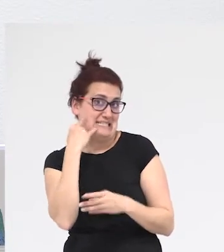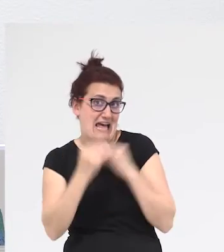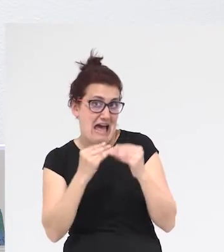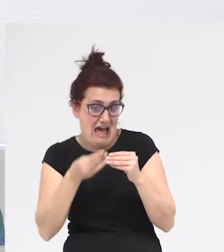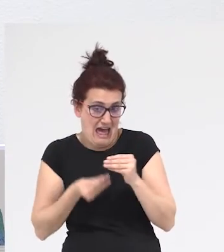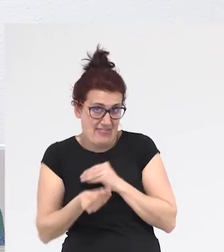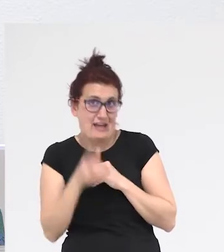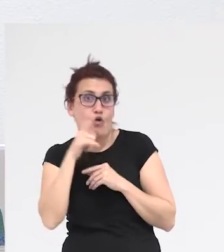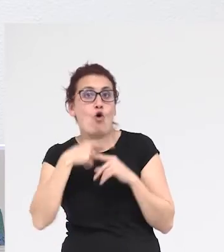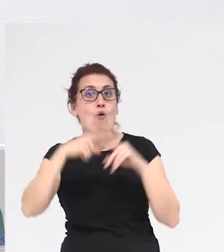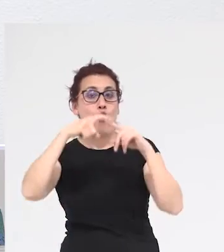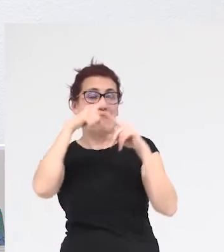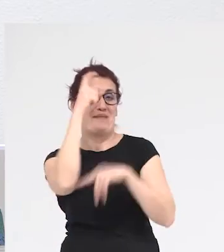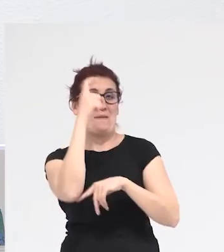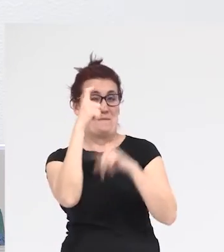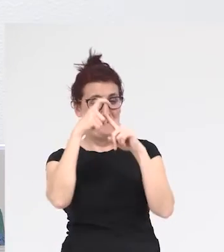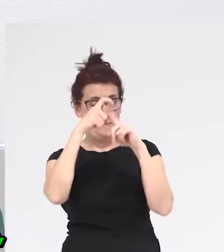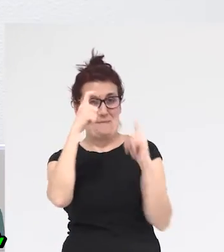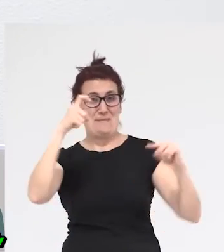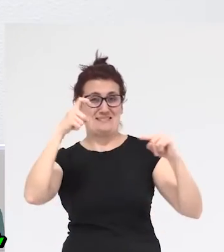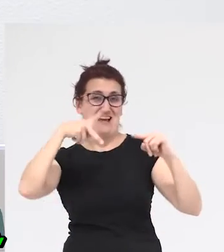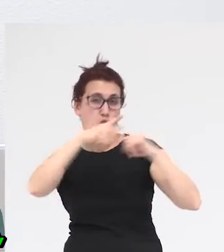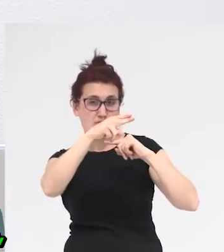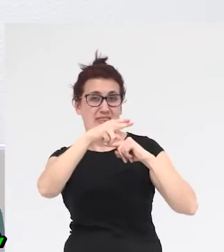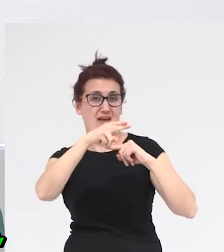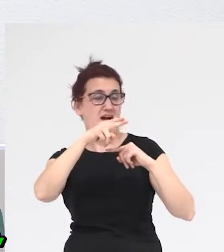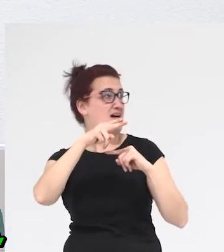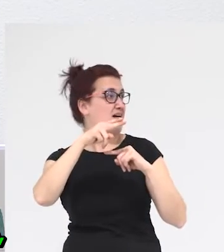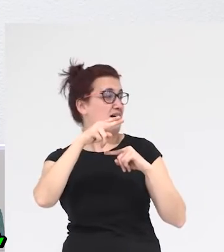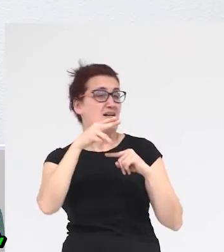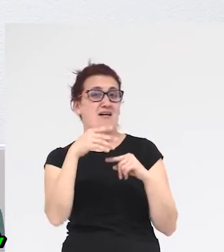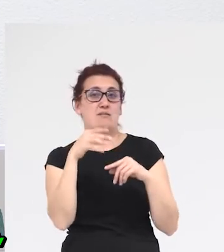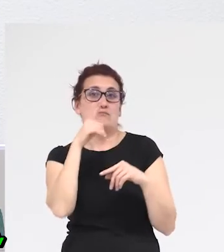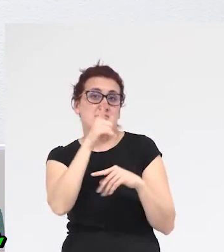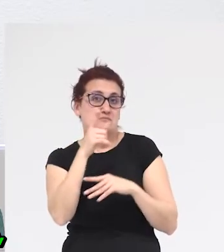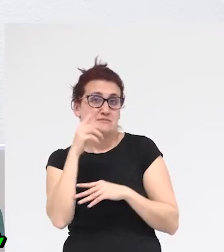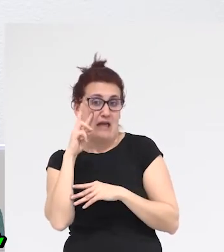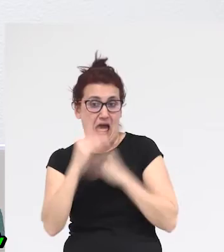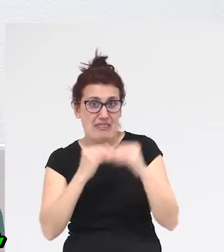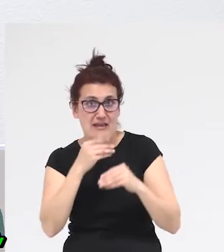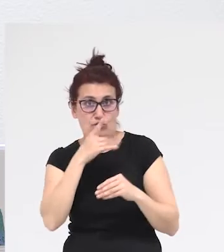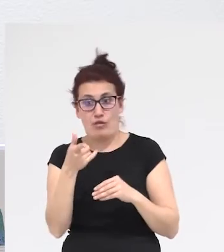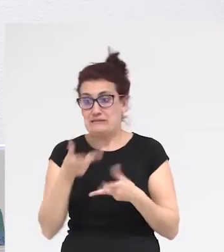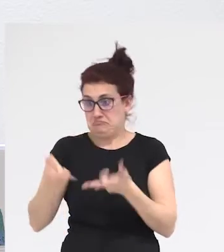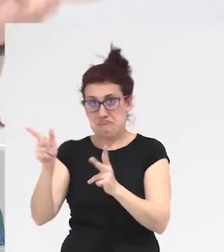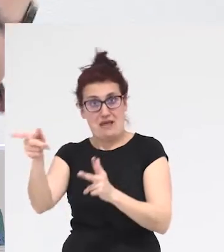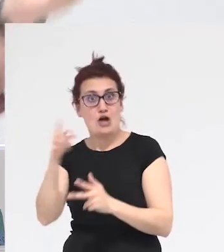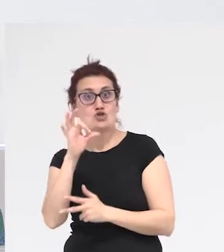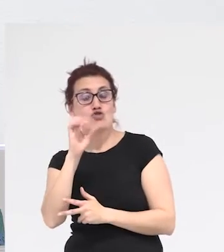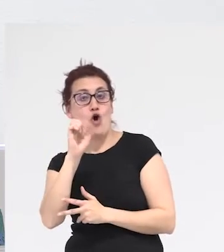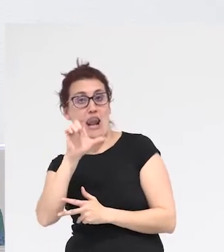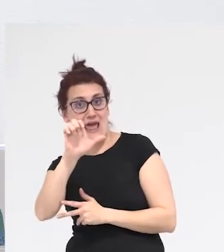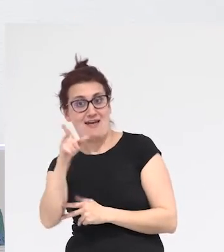una percha, ¿no? O sea, de una percha cortada. Entonces esto le posibilita a Sole, que en